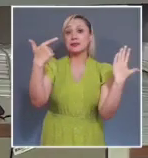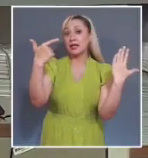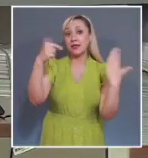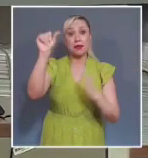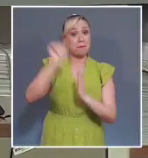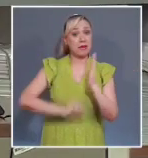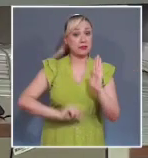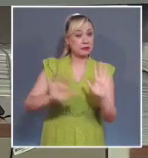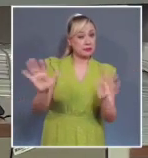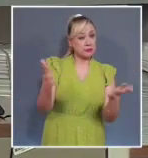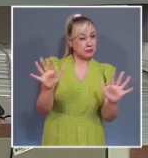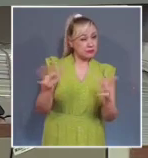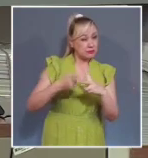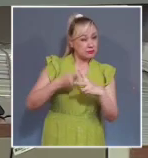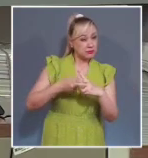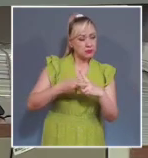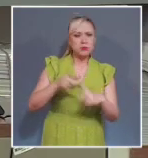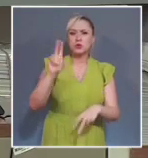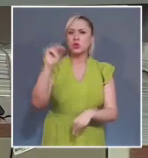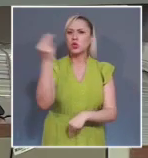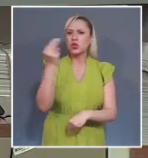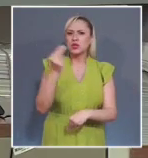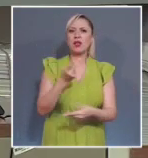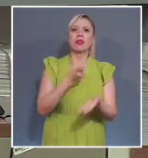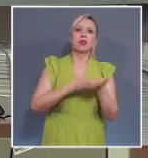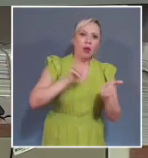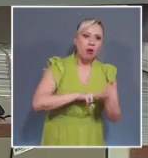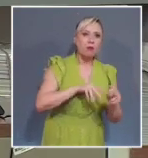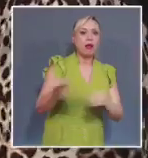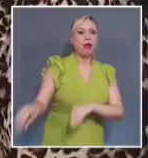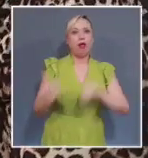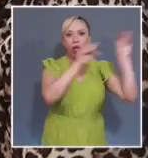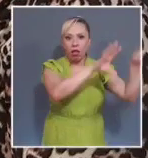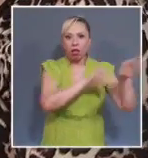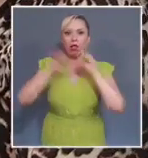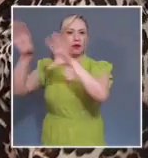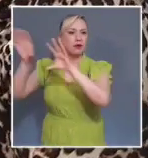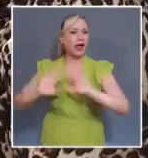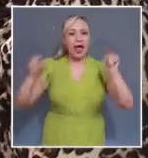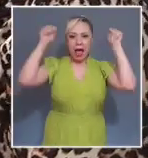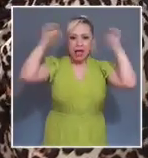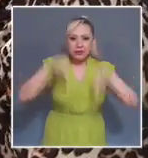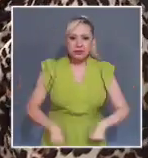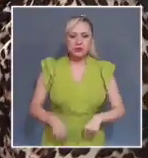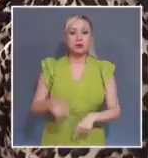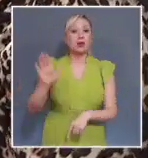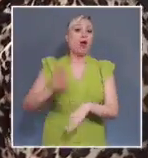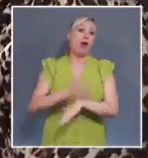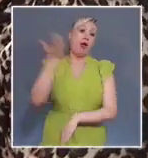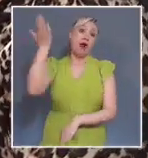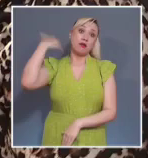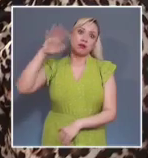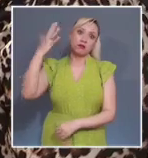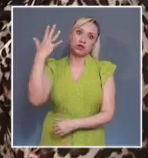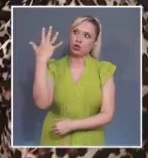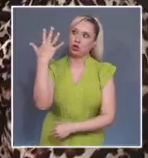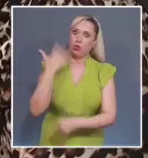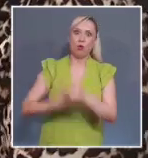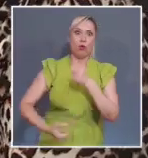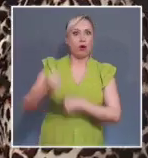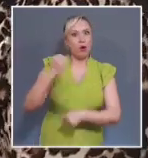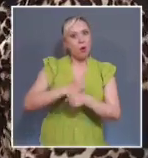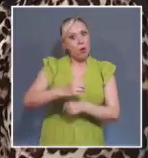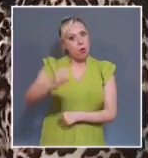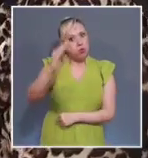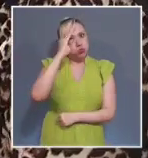sin intermediarios, lo que contrasta con el anterior sistema que era de 5 años. Ahora, los asuntos se resuelven de